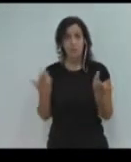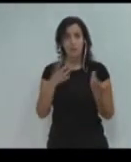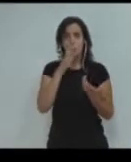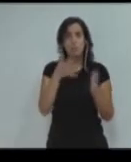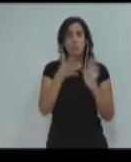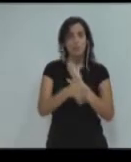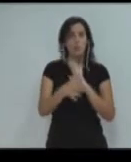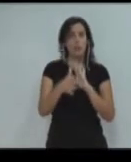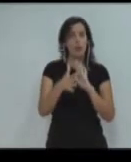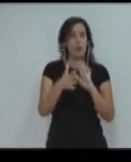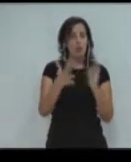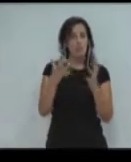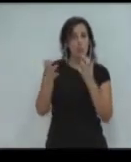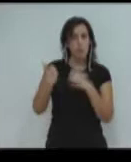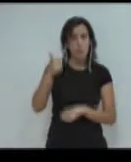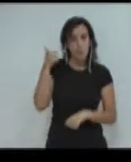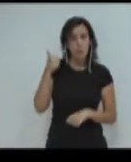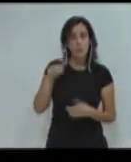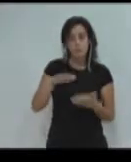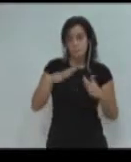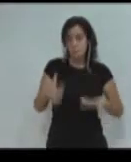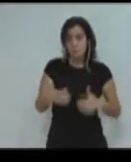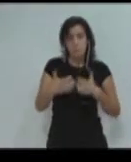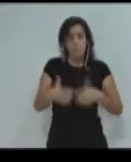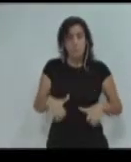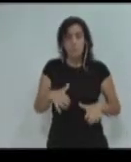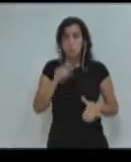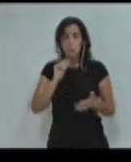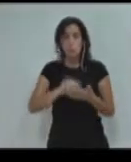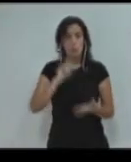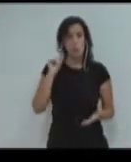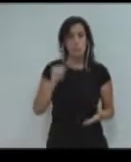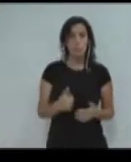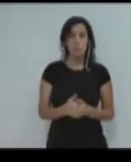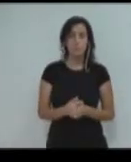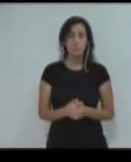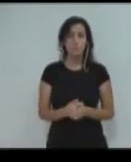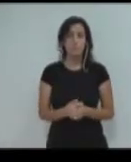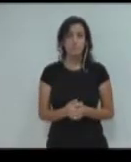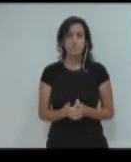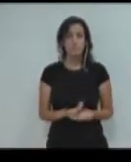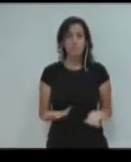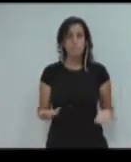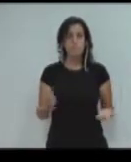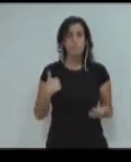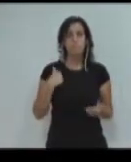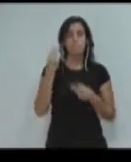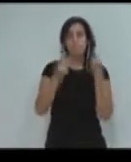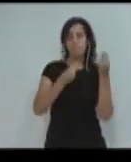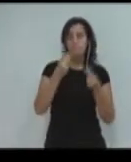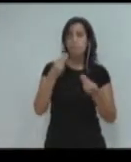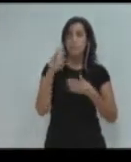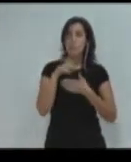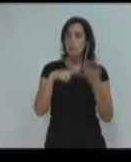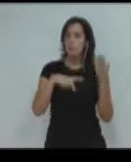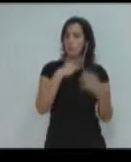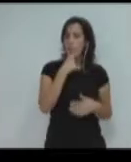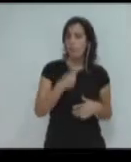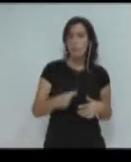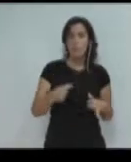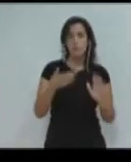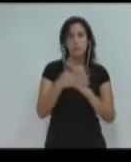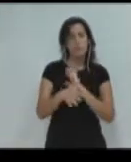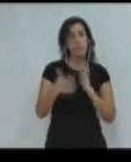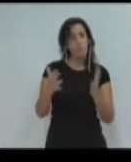más público y además al sistematizarlo es rapidísimo. Entonces yo creo que la lectura fácil al final efectivamente